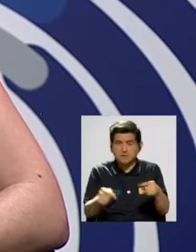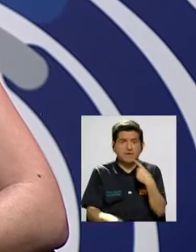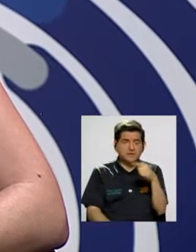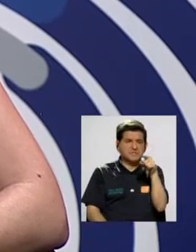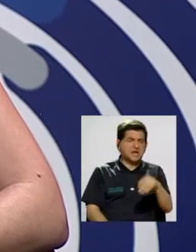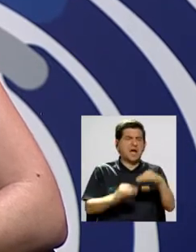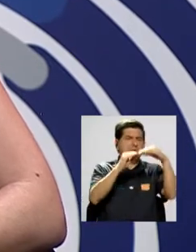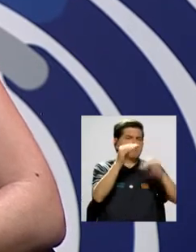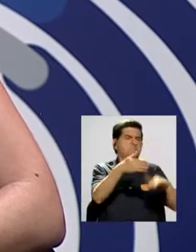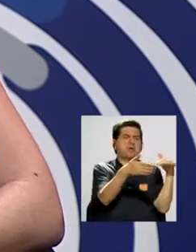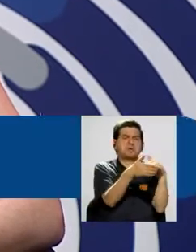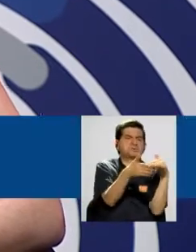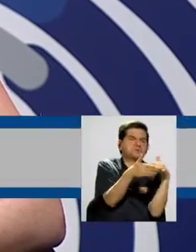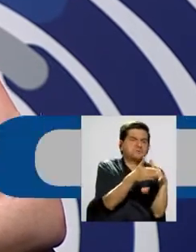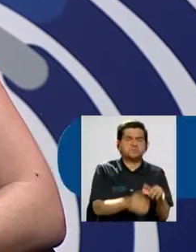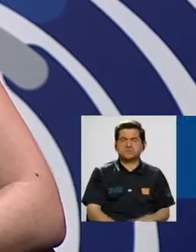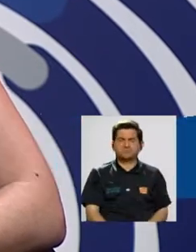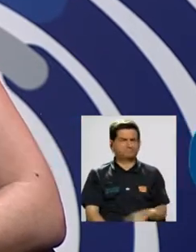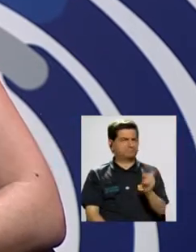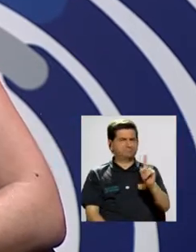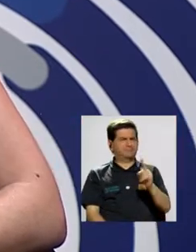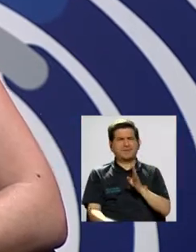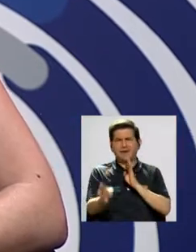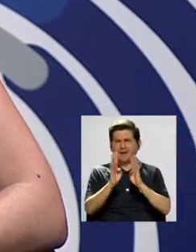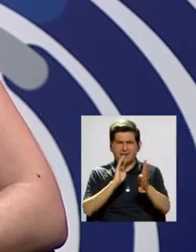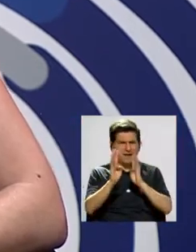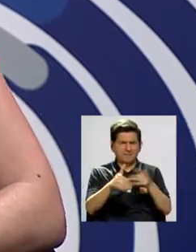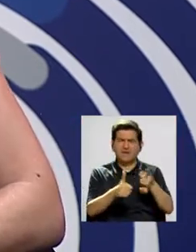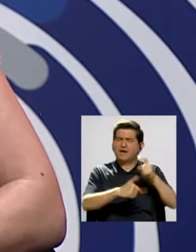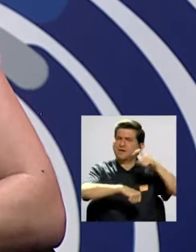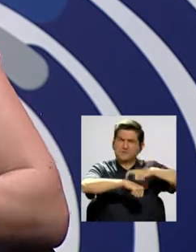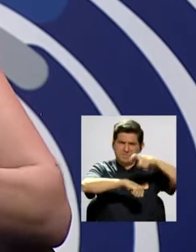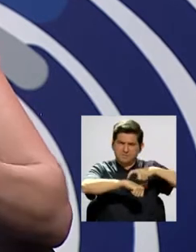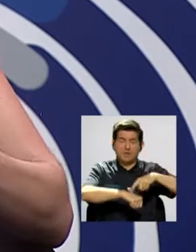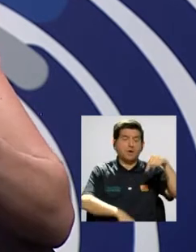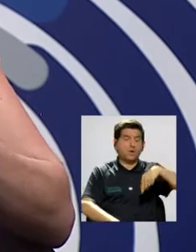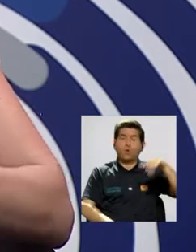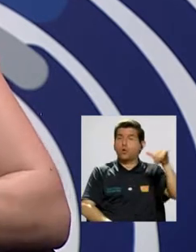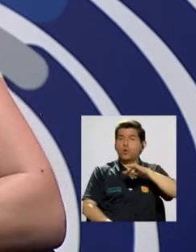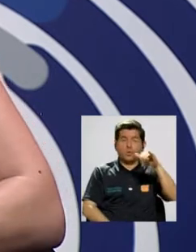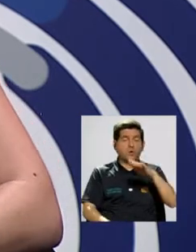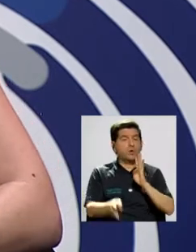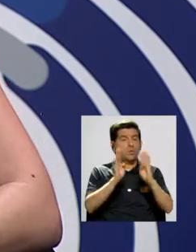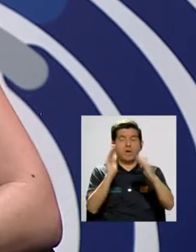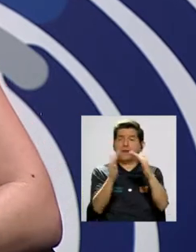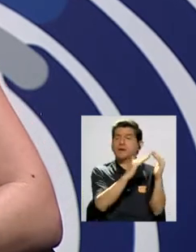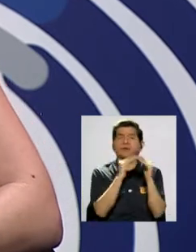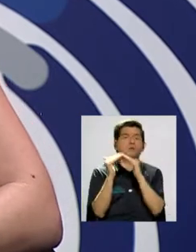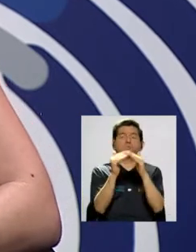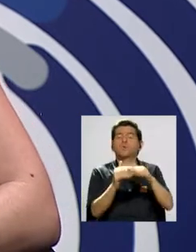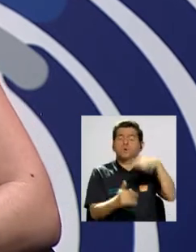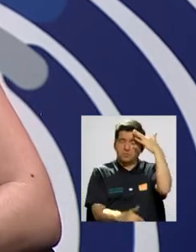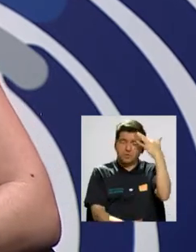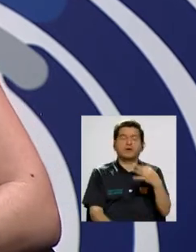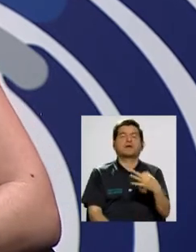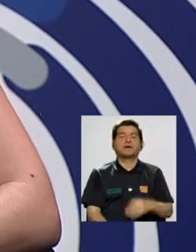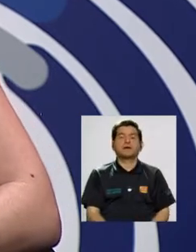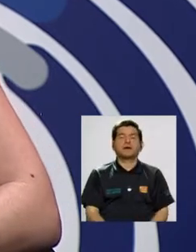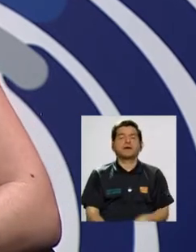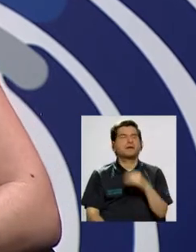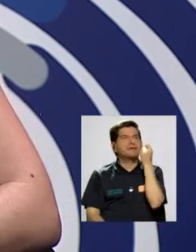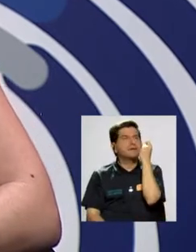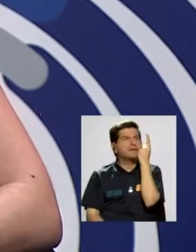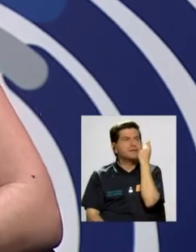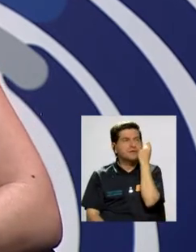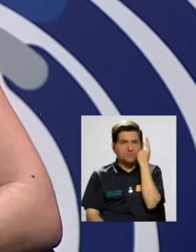menos formados. Lo cierto es que han hablado, hablaron en primera ronda y hoy también hablará el pueblo en lo que considere. Y hay que